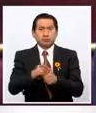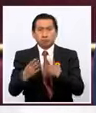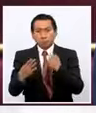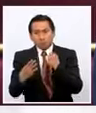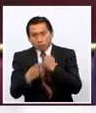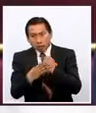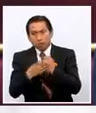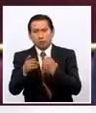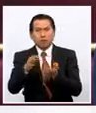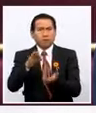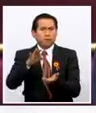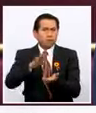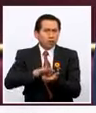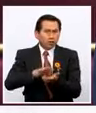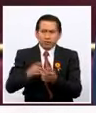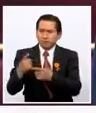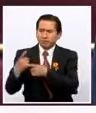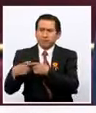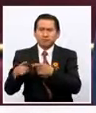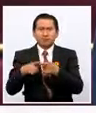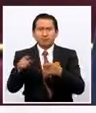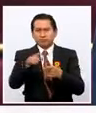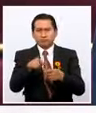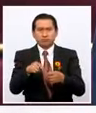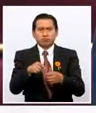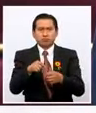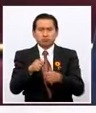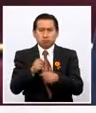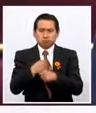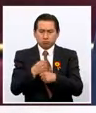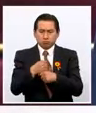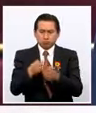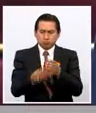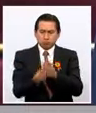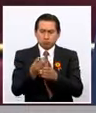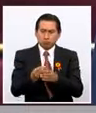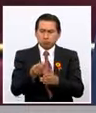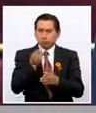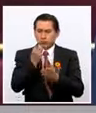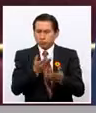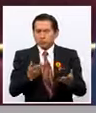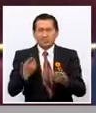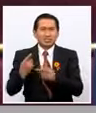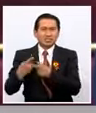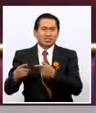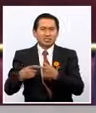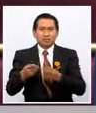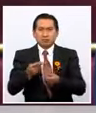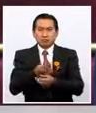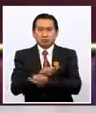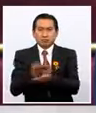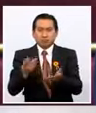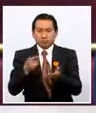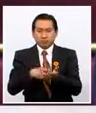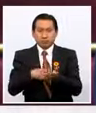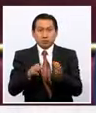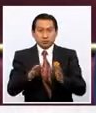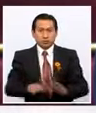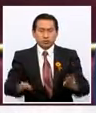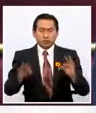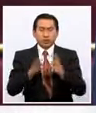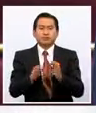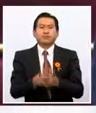las farmacias y en la producción y distribución de alimentos y productos de primera necesidad